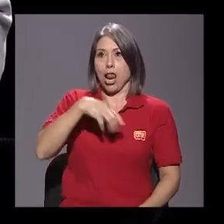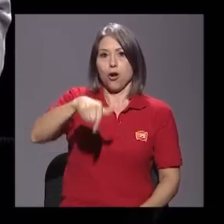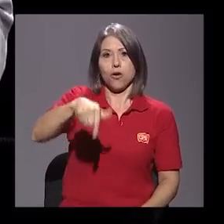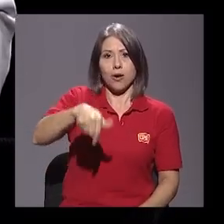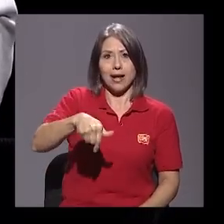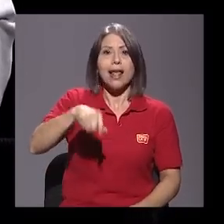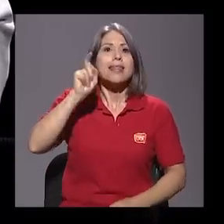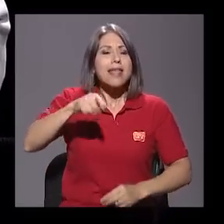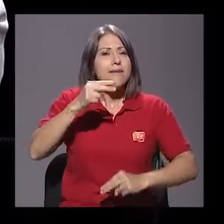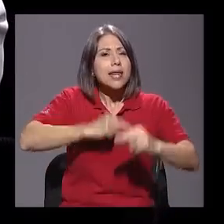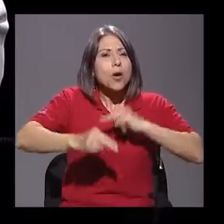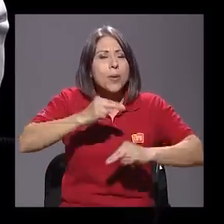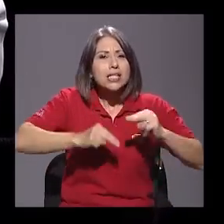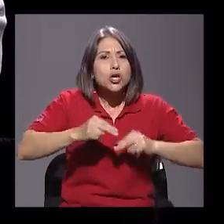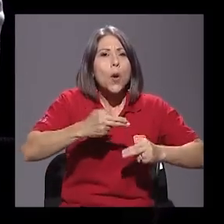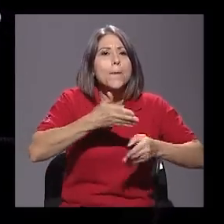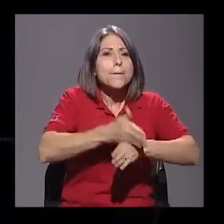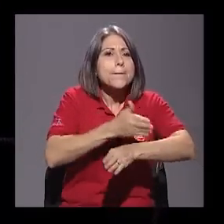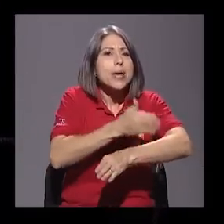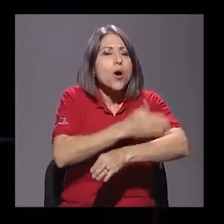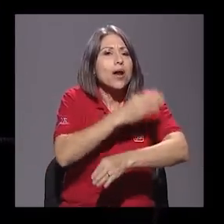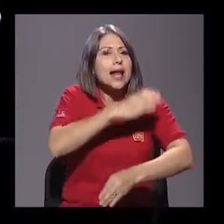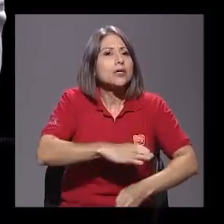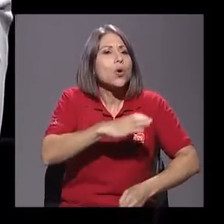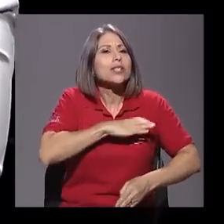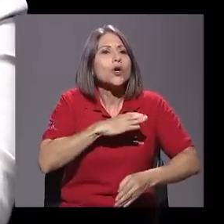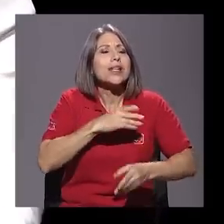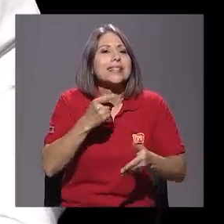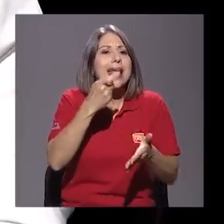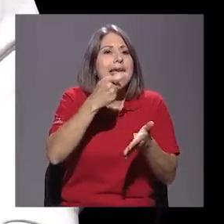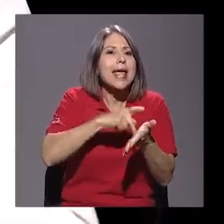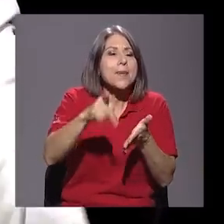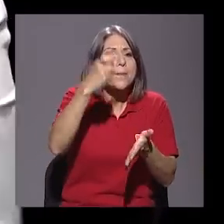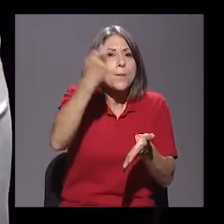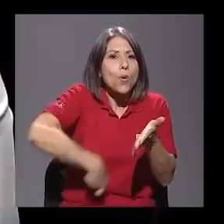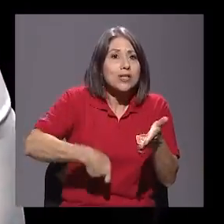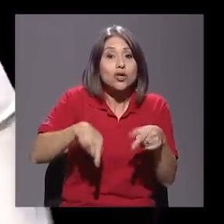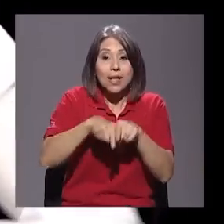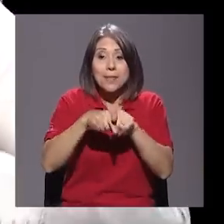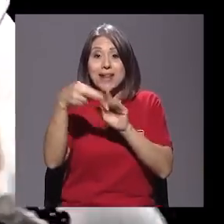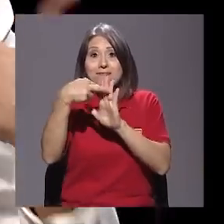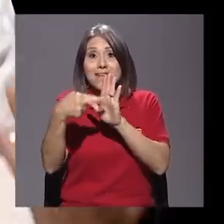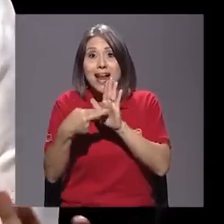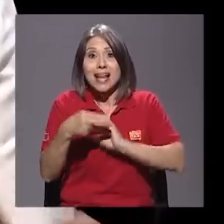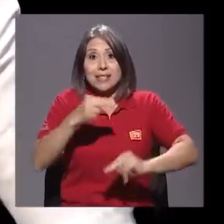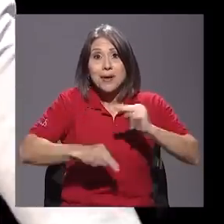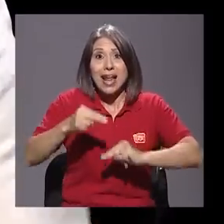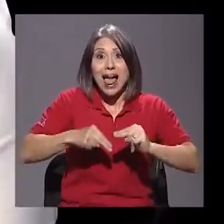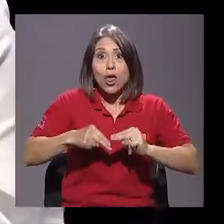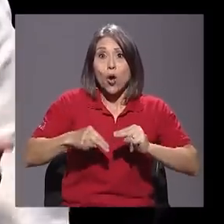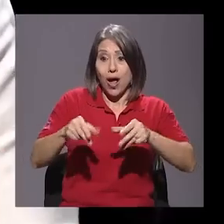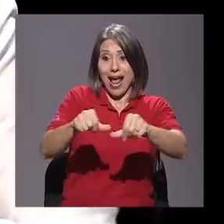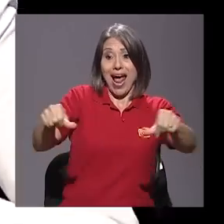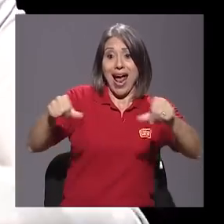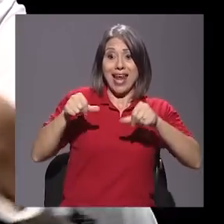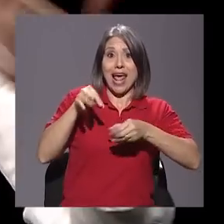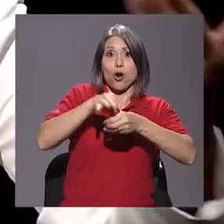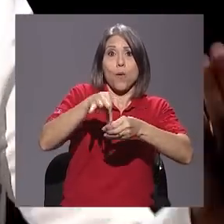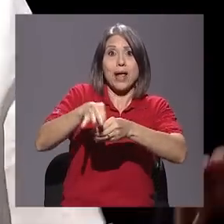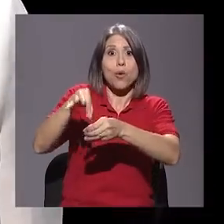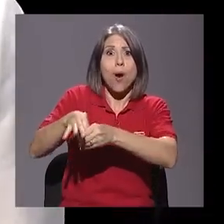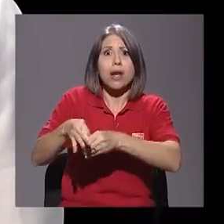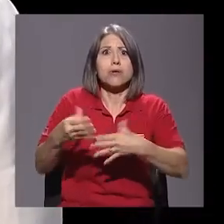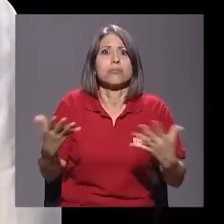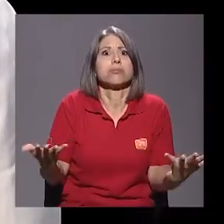ese comercio hay que mejorarle las condiciones de impuestos, hay que mejorarle también las reglas del mercado. Al sector agropecuario lo lanzamos,